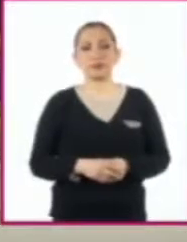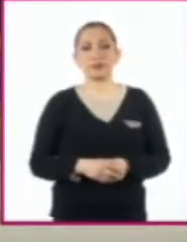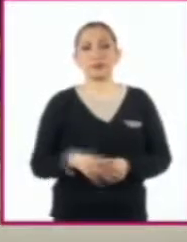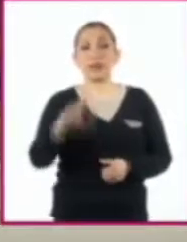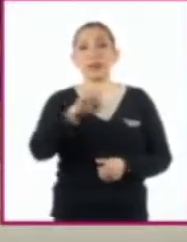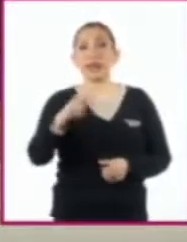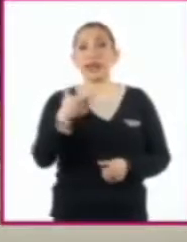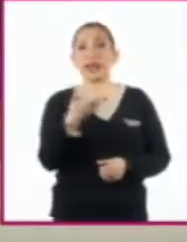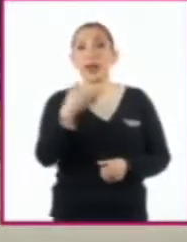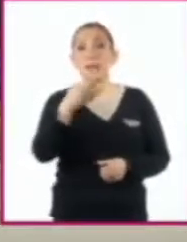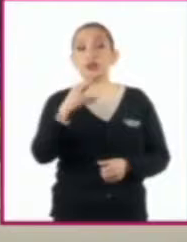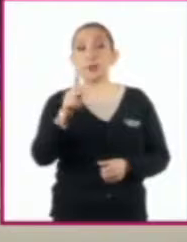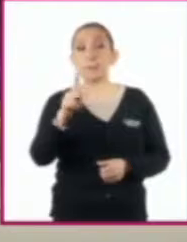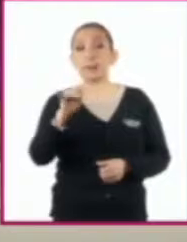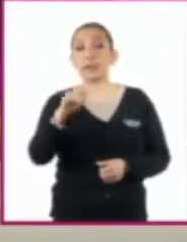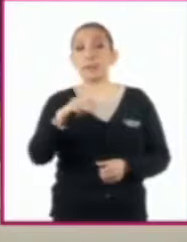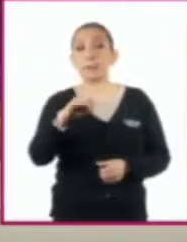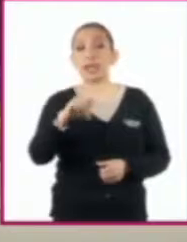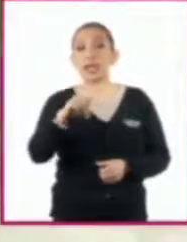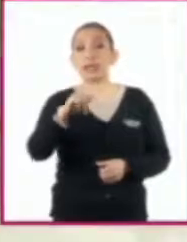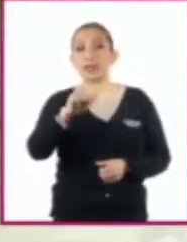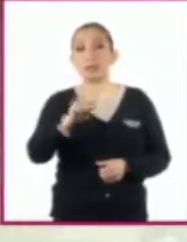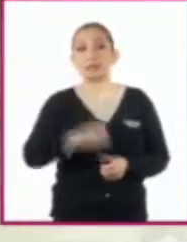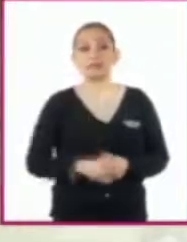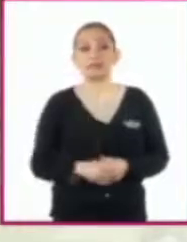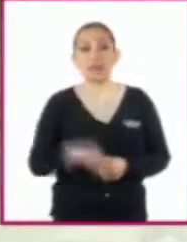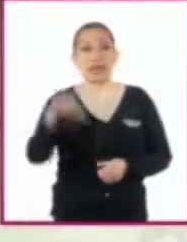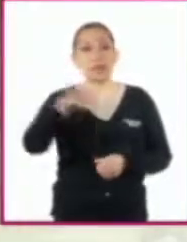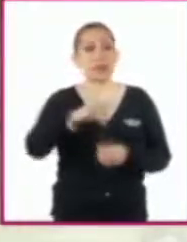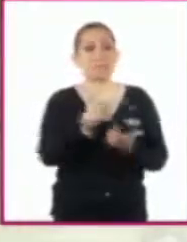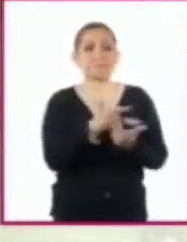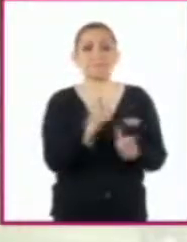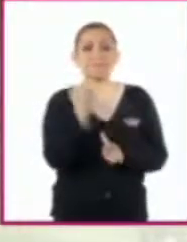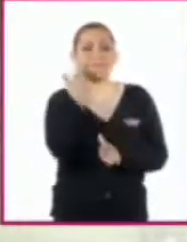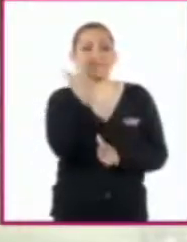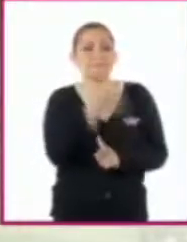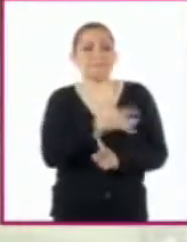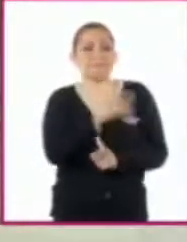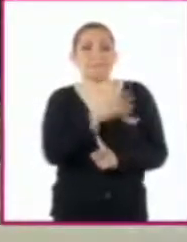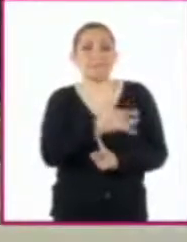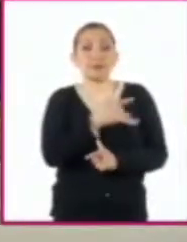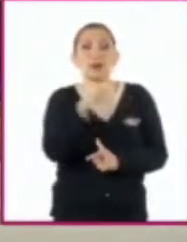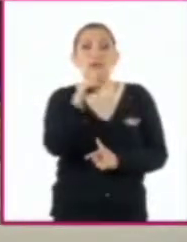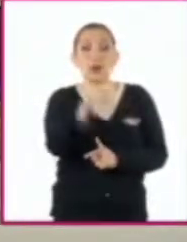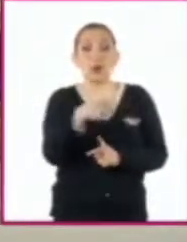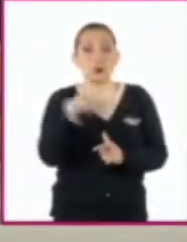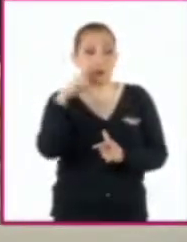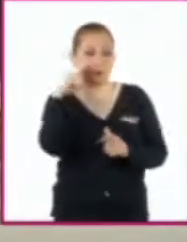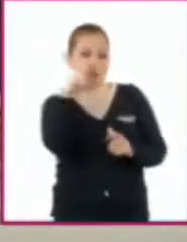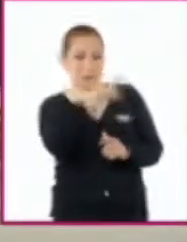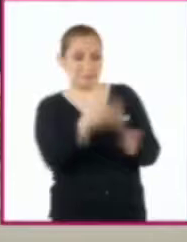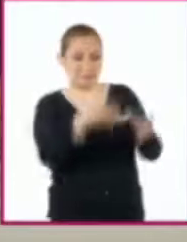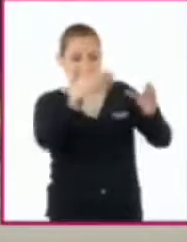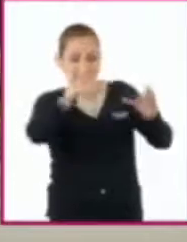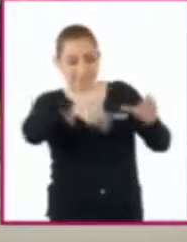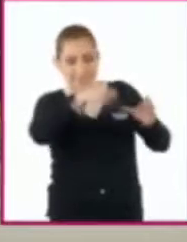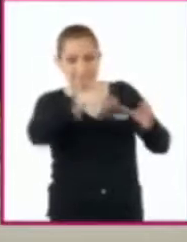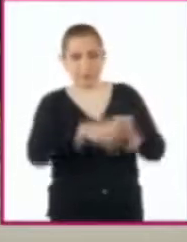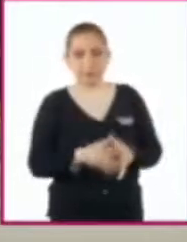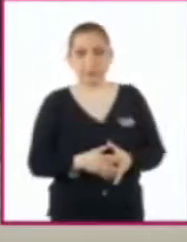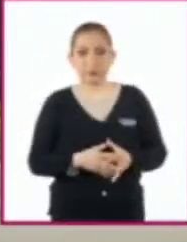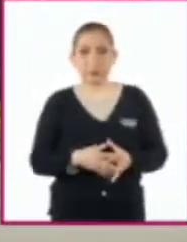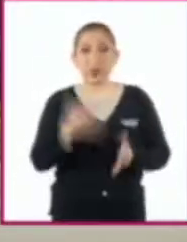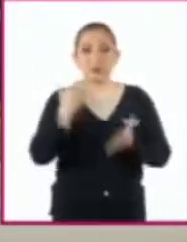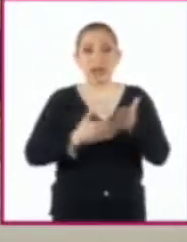y 100 gramos de pimienta, sal al gusto. Vamos a levantarla para que la puedan observar.